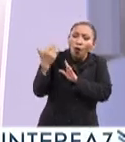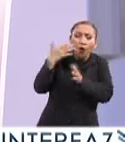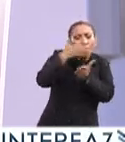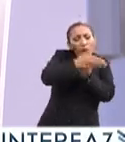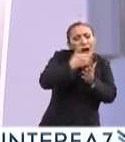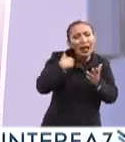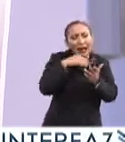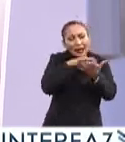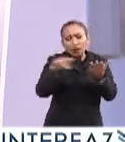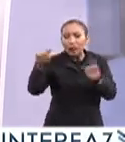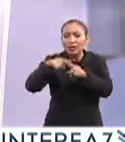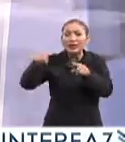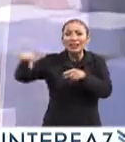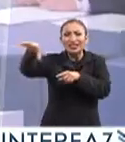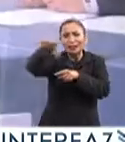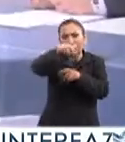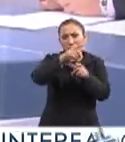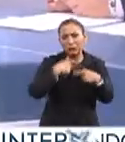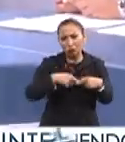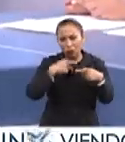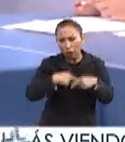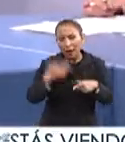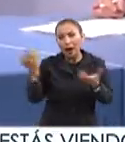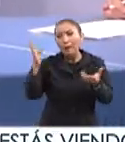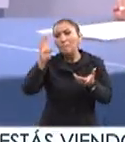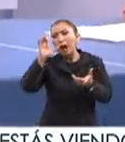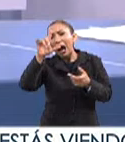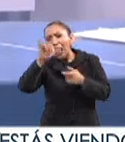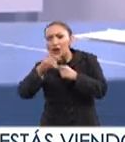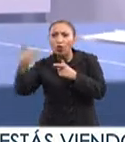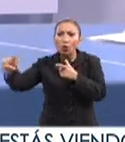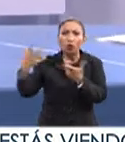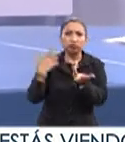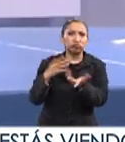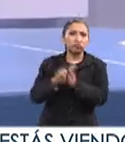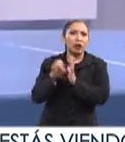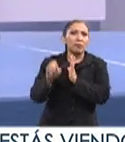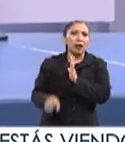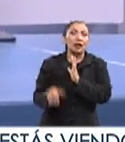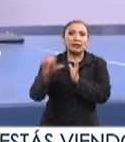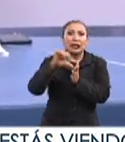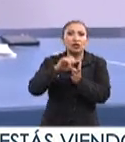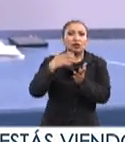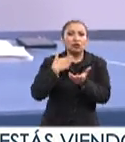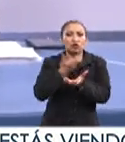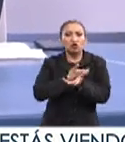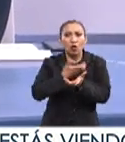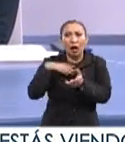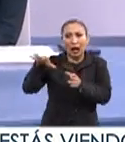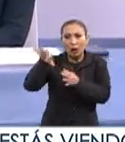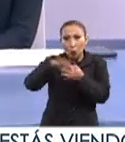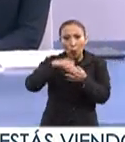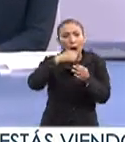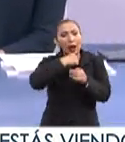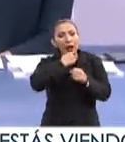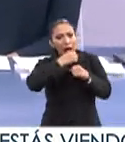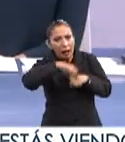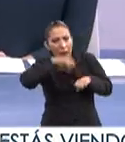lectura a distintas poblaciones, claro. Desde el barrio, los barrios bravos del centro histórico, los